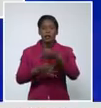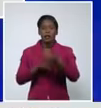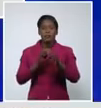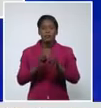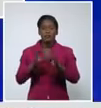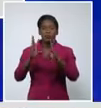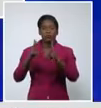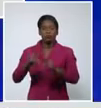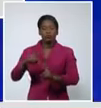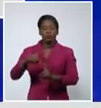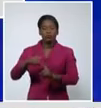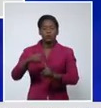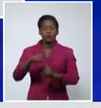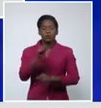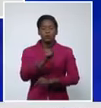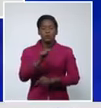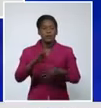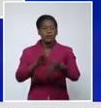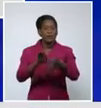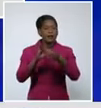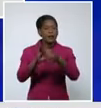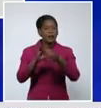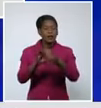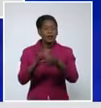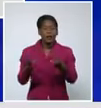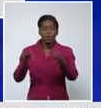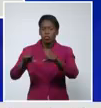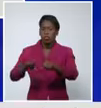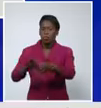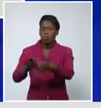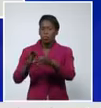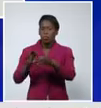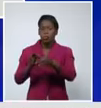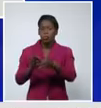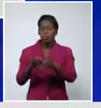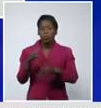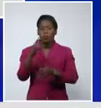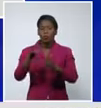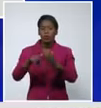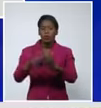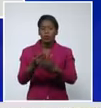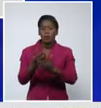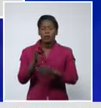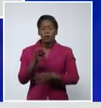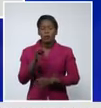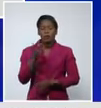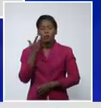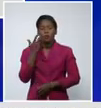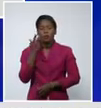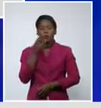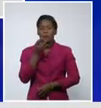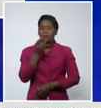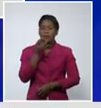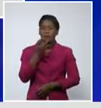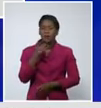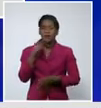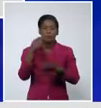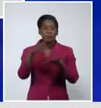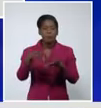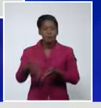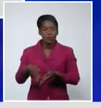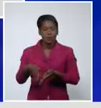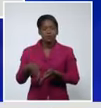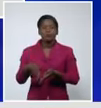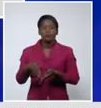del total de graves y críticos por día. Ahí en color medio que verde, los fallecidos,